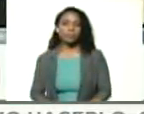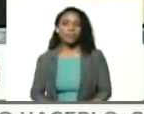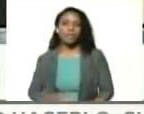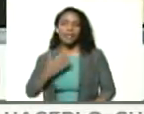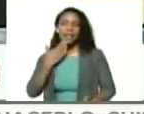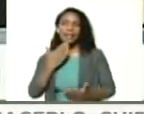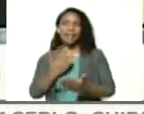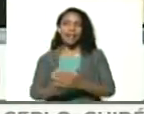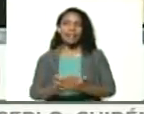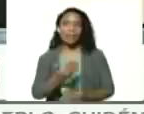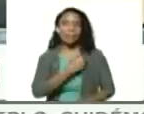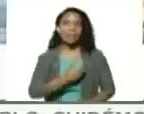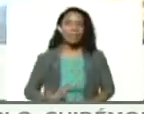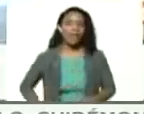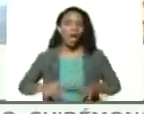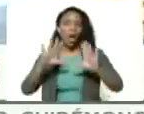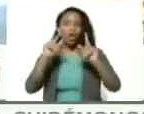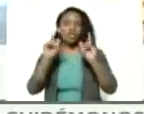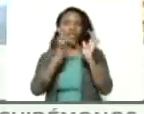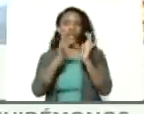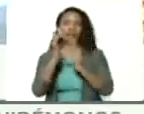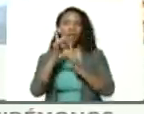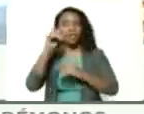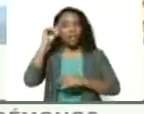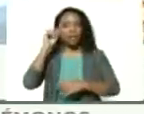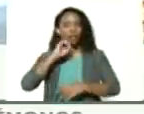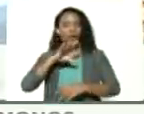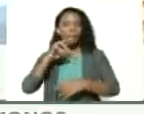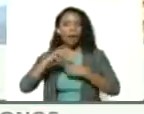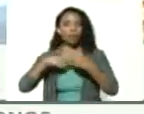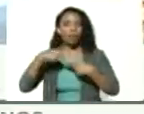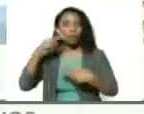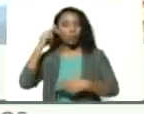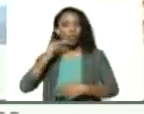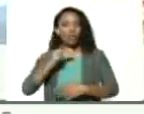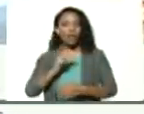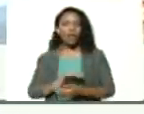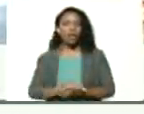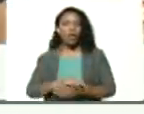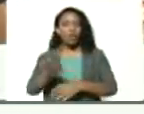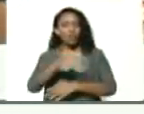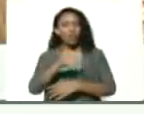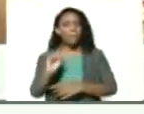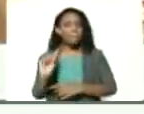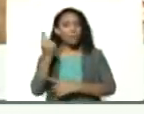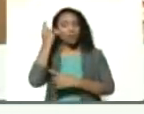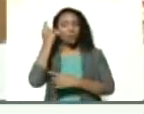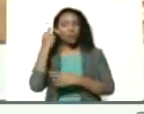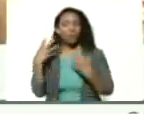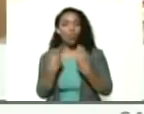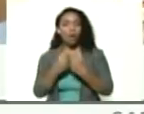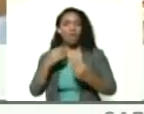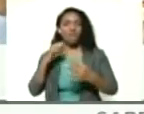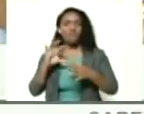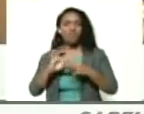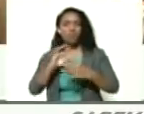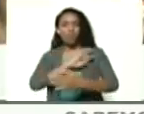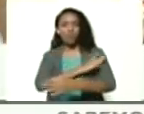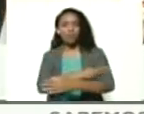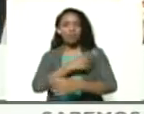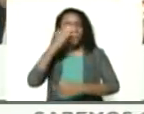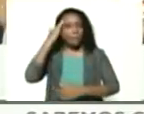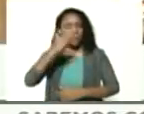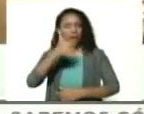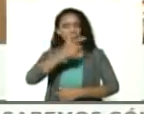Gracias, presidente. 11 de abril, día histórico para la Revolución Bolivariana, donde por primera vez se juntaron las fuerzas cívico y